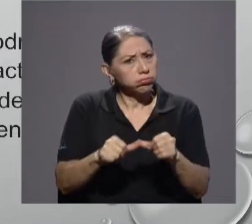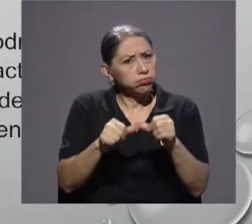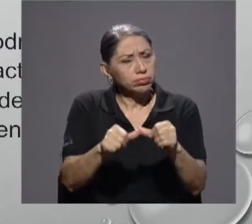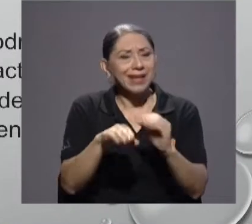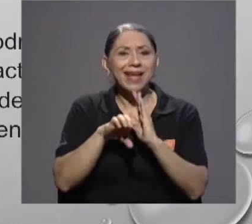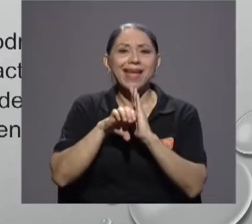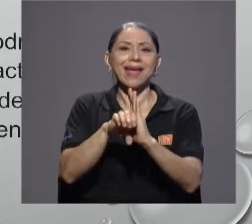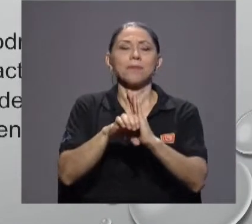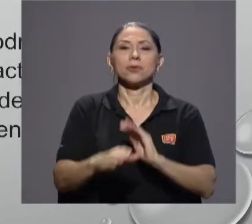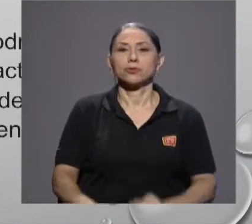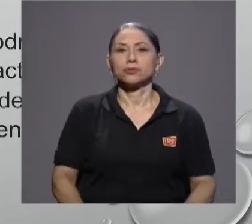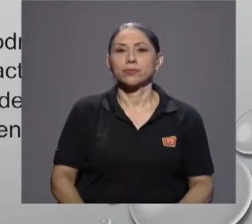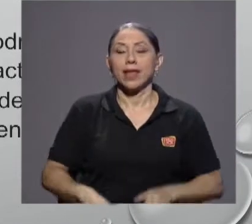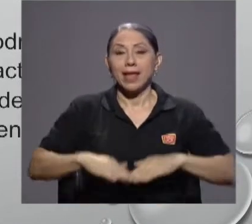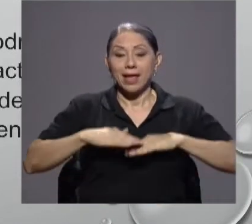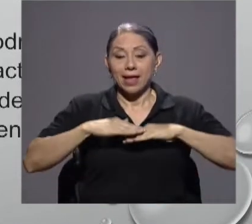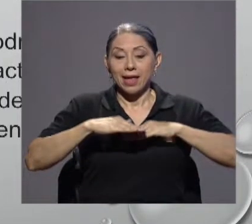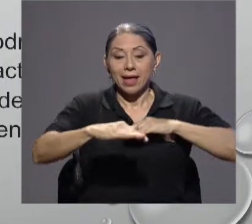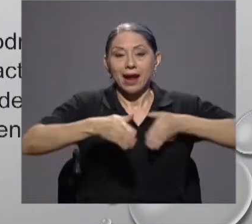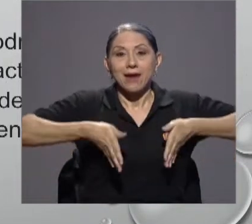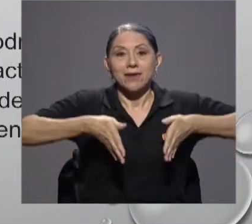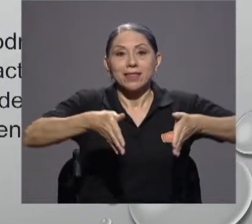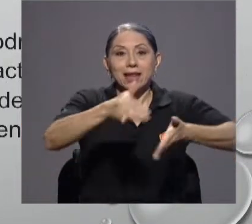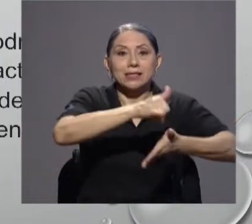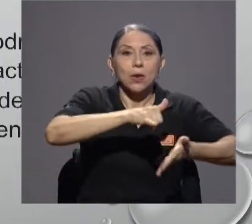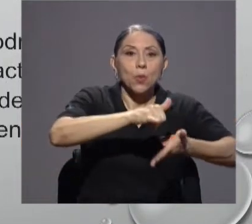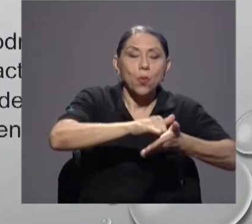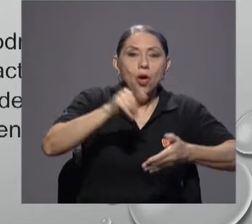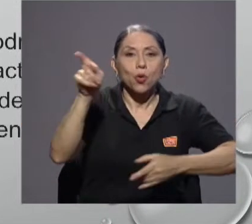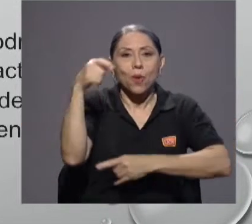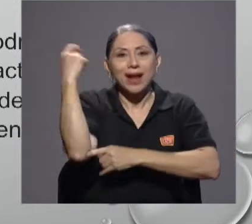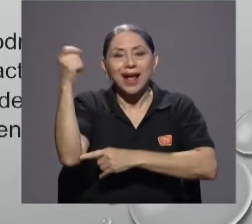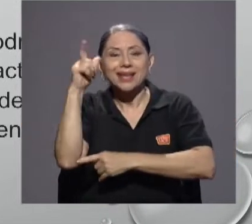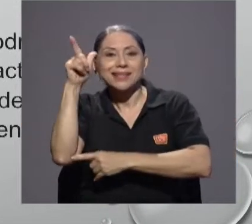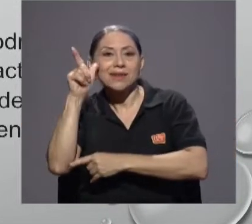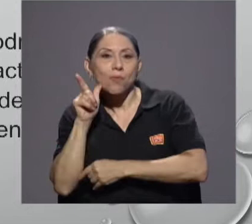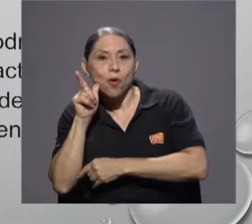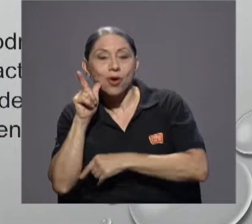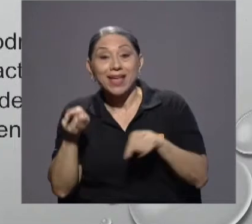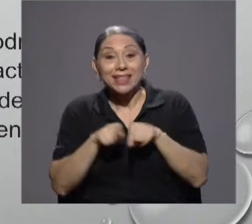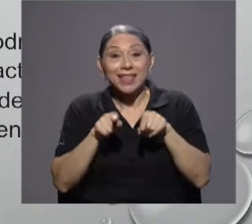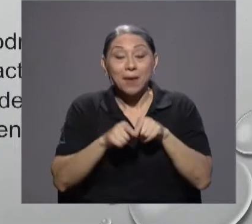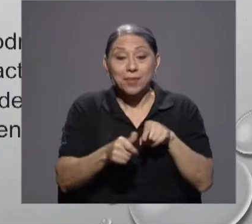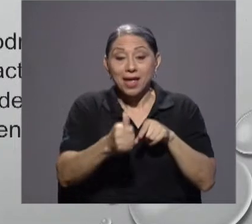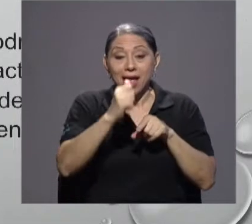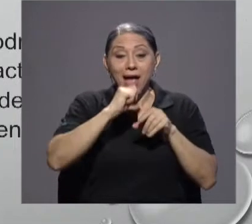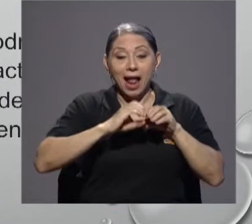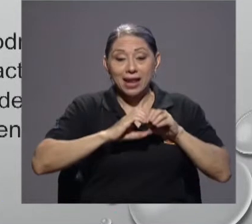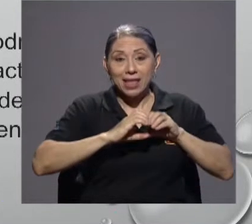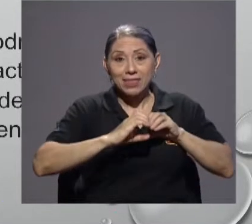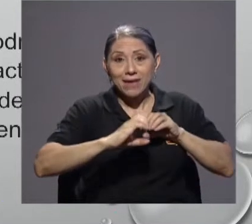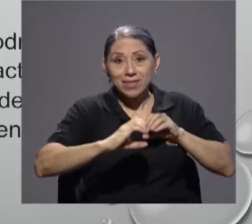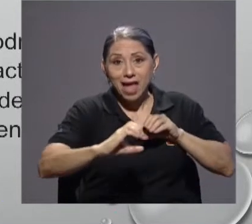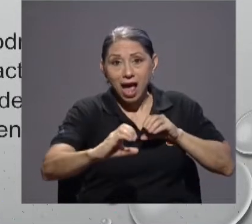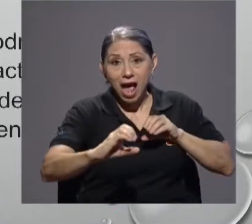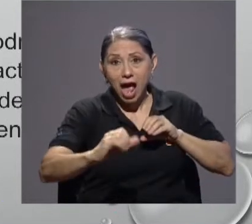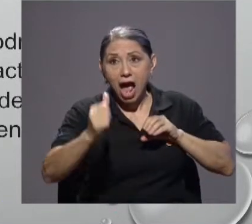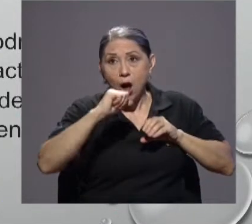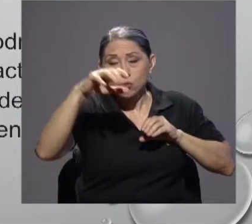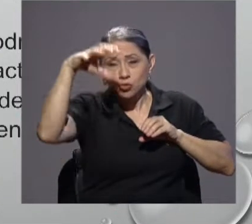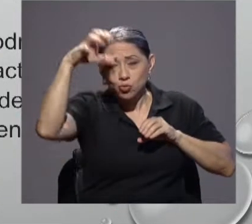ejemplos: las carreteras en La Gama, en Guanacaste, en Limón, alcantarillado sanitario y obras pluviales en San